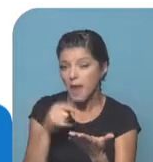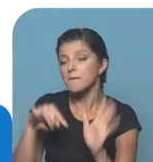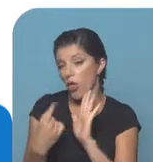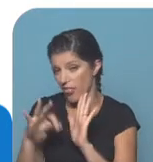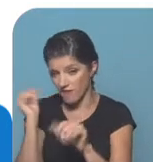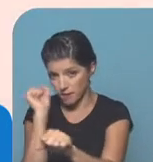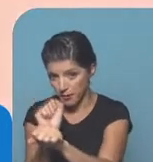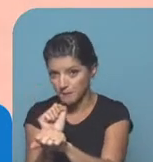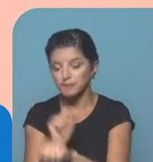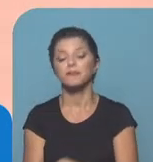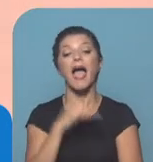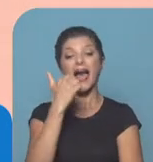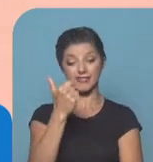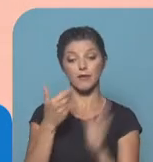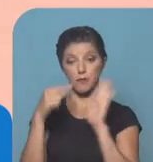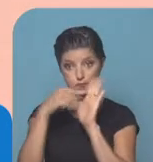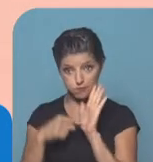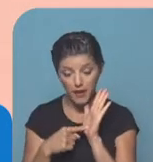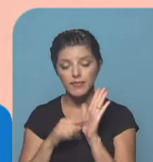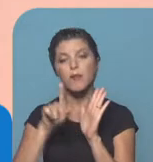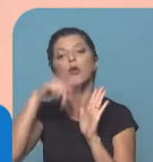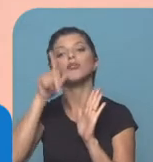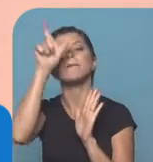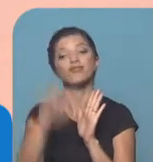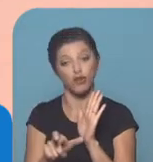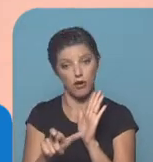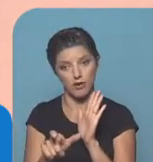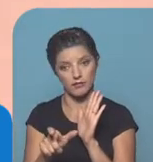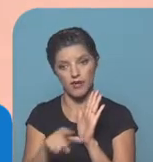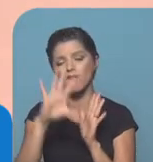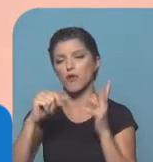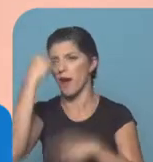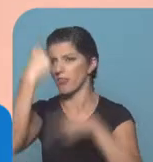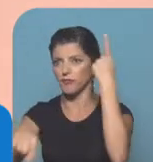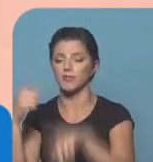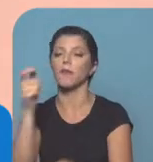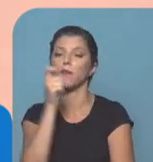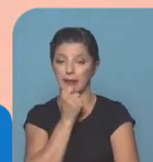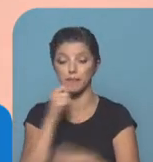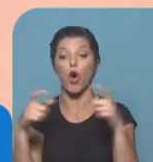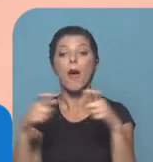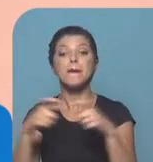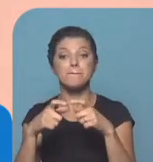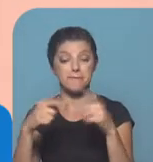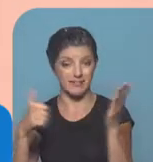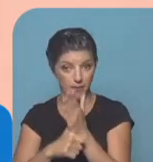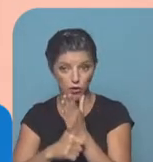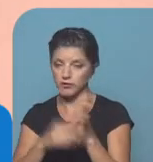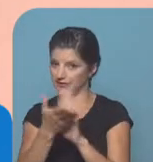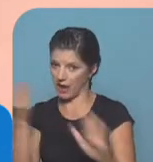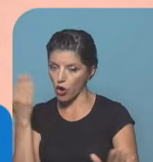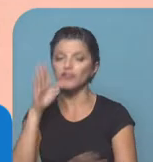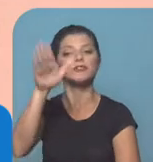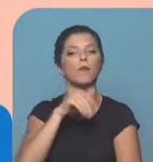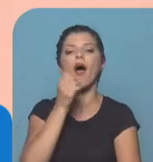de prisión en este expediente para otros imputados que se les concedió de diversas formas, tales como retirarles el pasaporte, llamarlos a indagatoria, que se